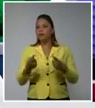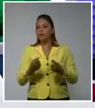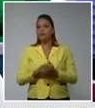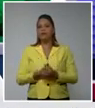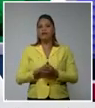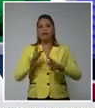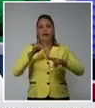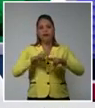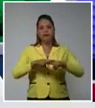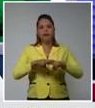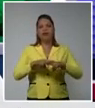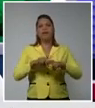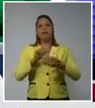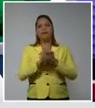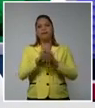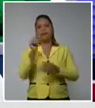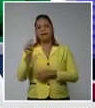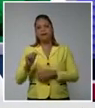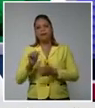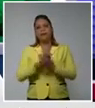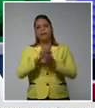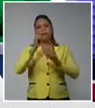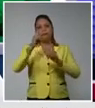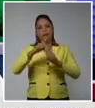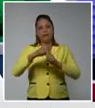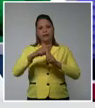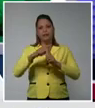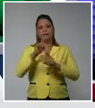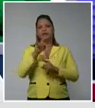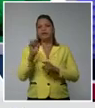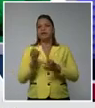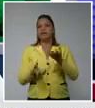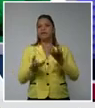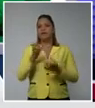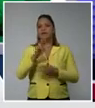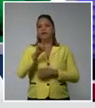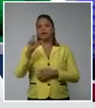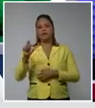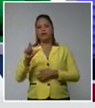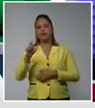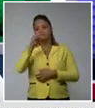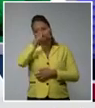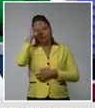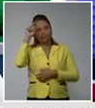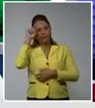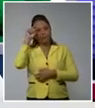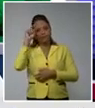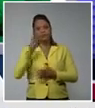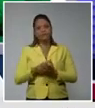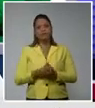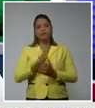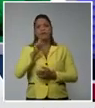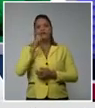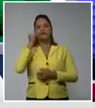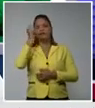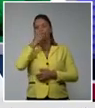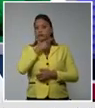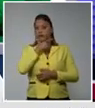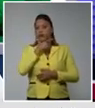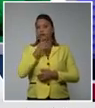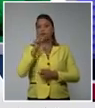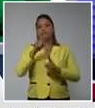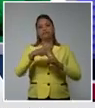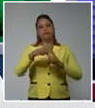Habana, Mayabeque, Matanzas, Cienfuegos, Villa Clara, Santi Espíritu, Ciego de Ávila, Las